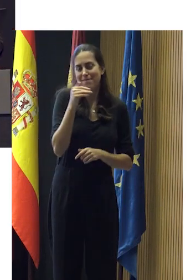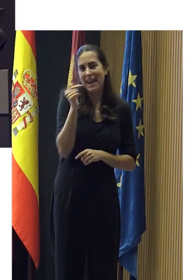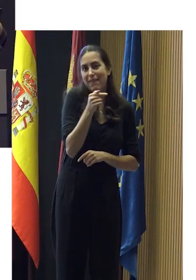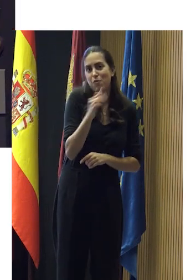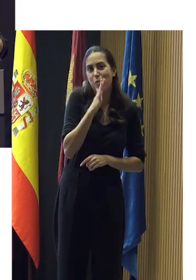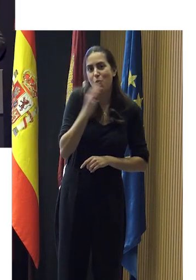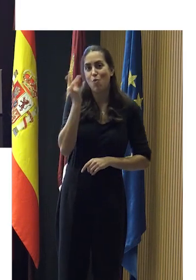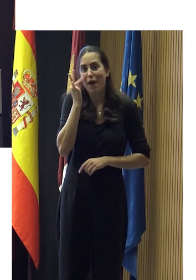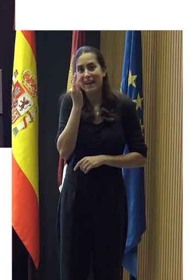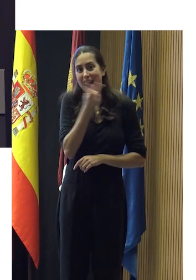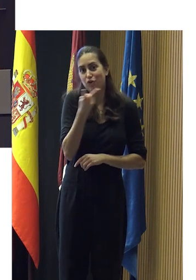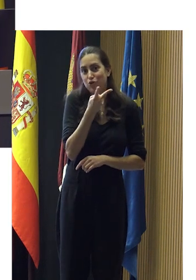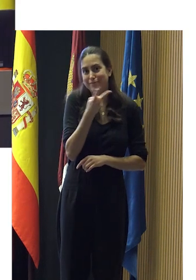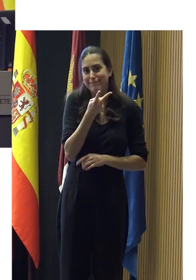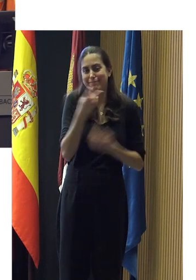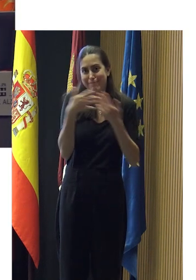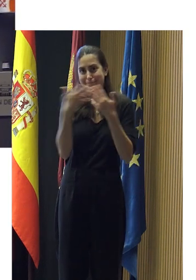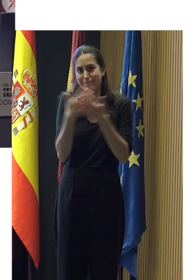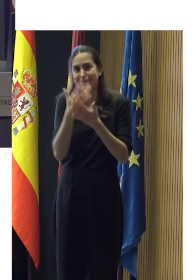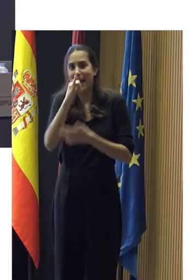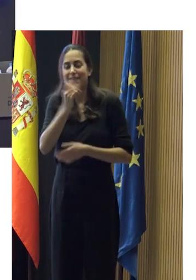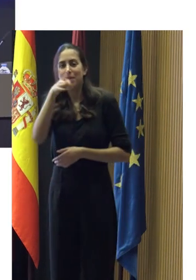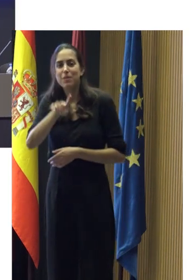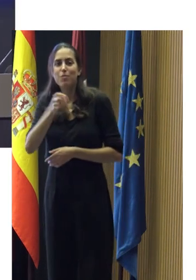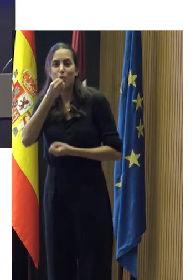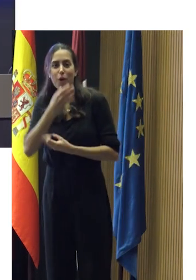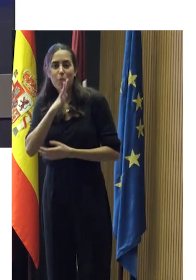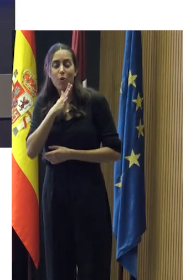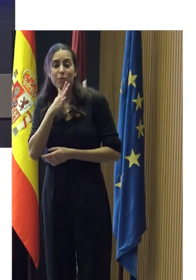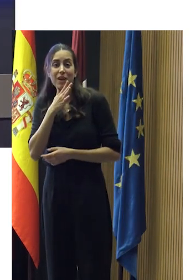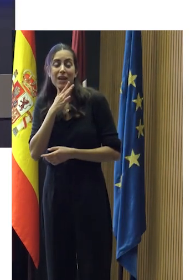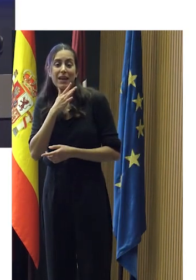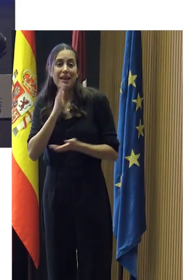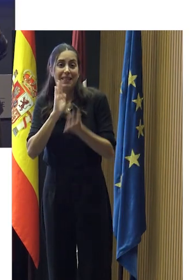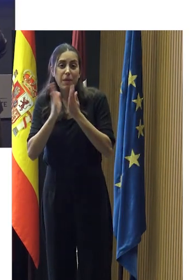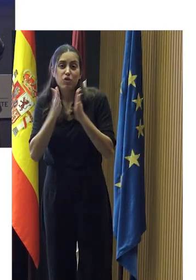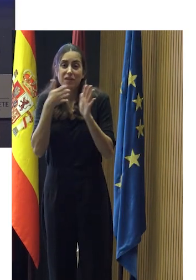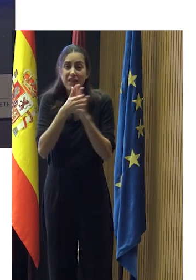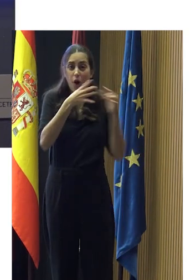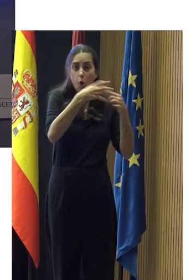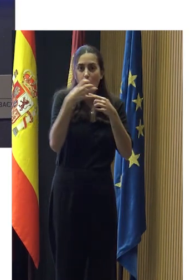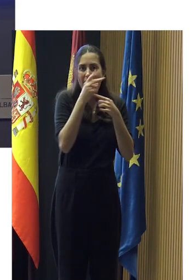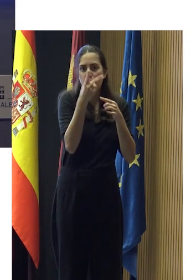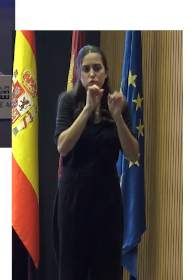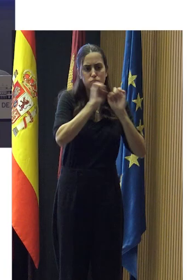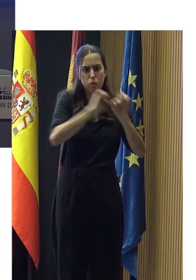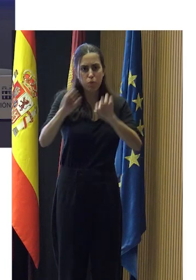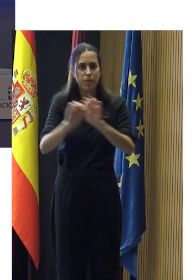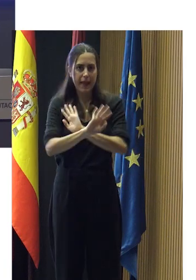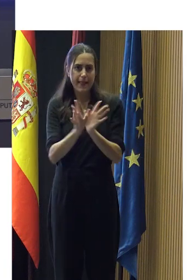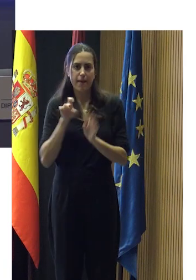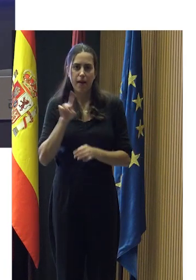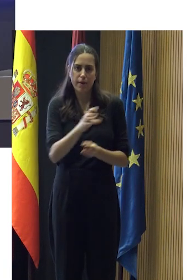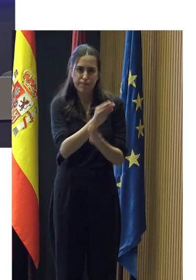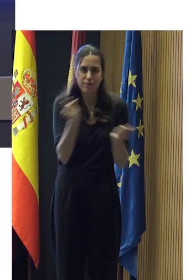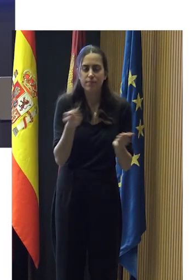producimos estrógenos y progesterona, pero también es bueno porque el tratamiento consiste en bloquear esas hormonas, con lo cual, digamos que sí que tienen